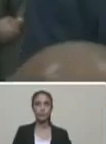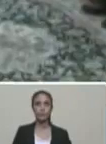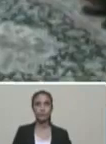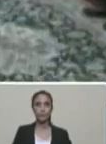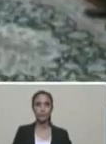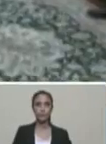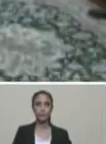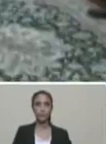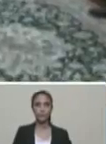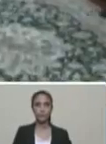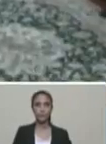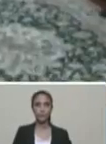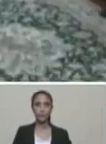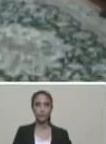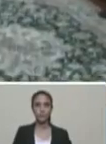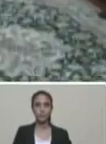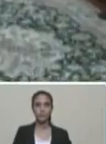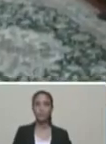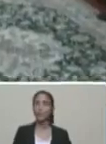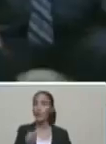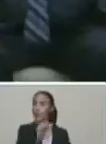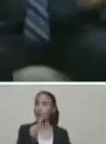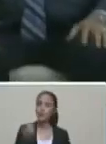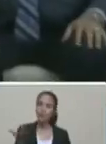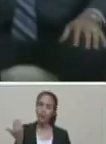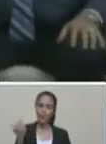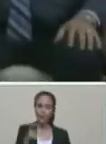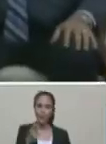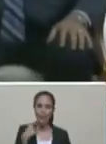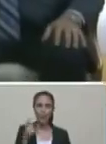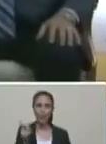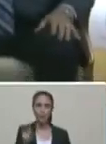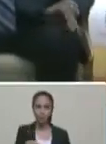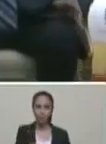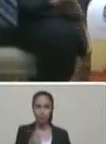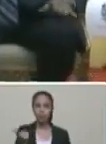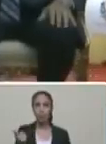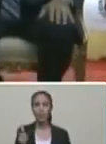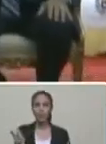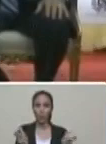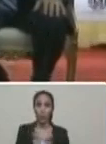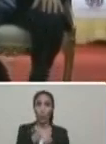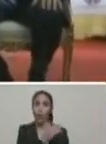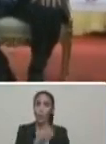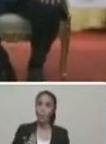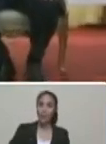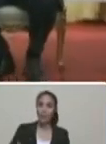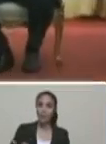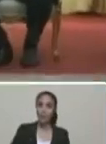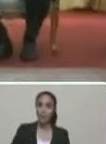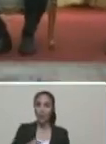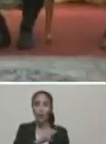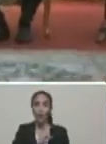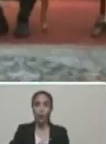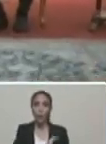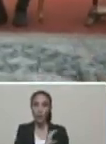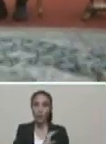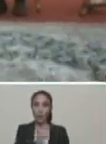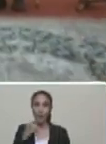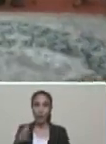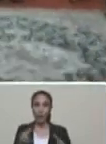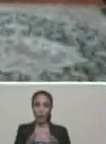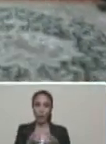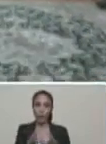Y me reuní la semana pasada con el presidente del Comité Internacional de la Cruz